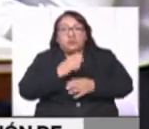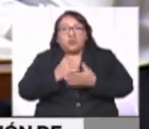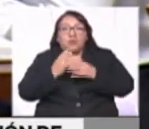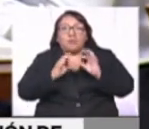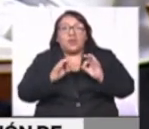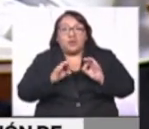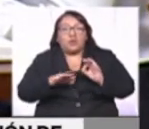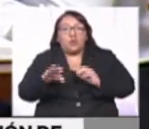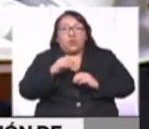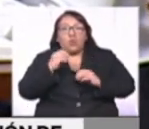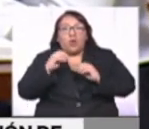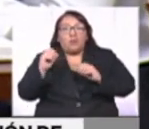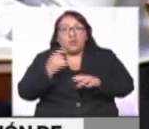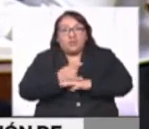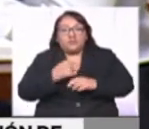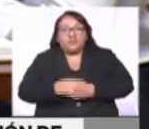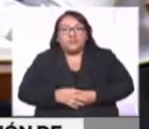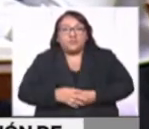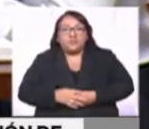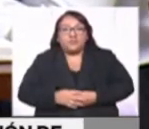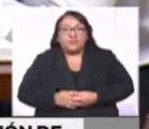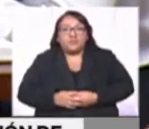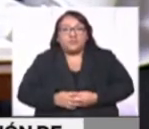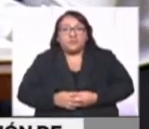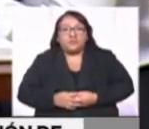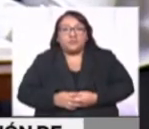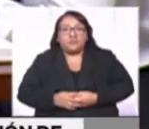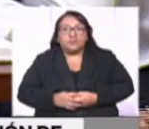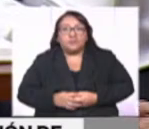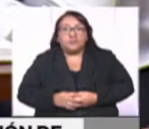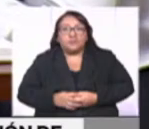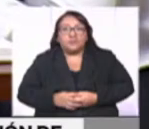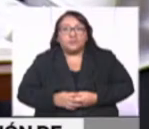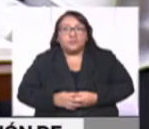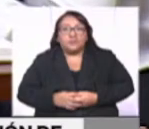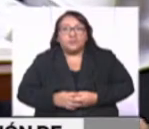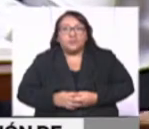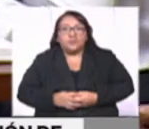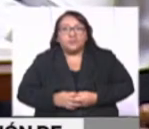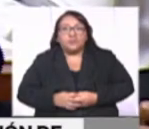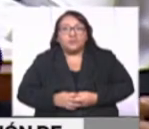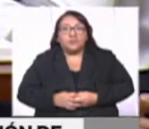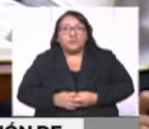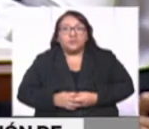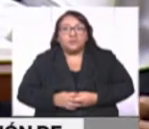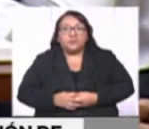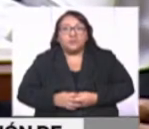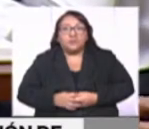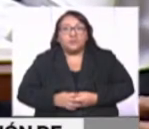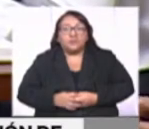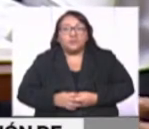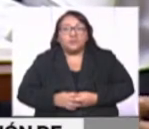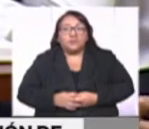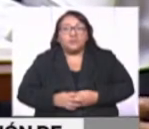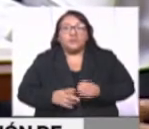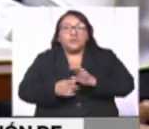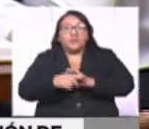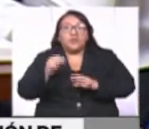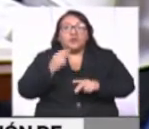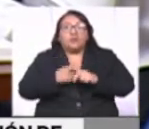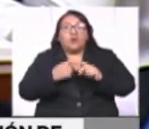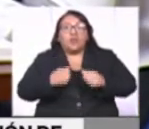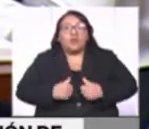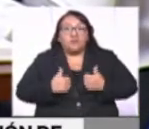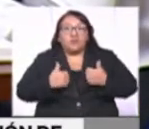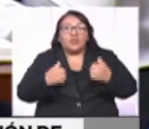peligro o amenaza, o reparados en caso de vulneración o desconocimiento. Derechos como la vida,